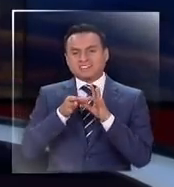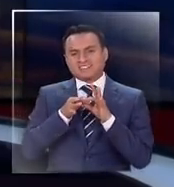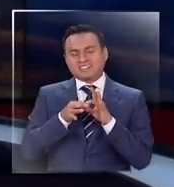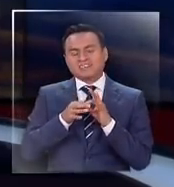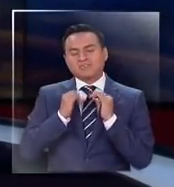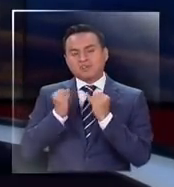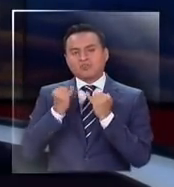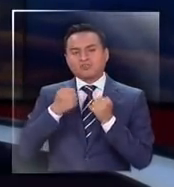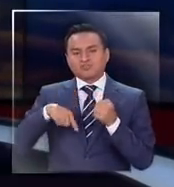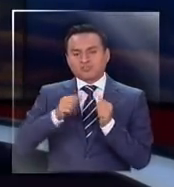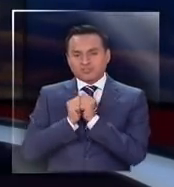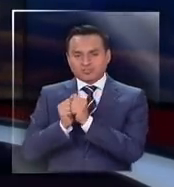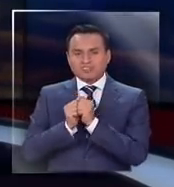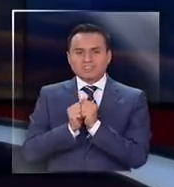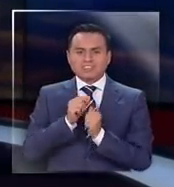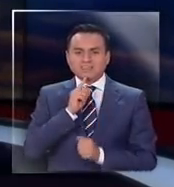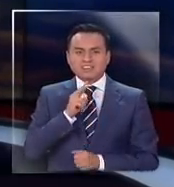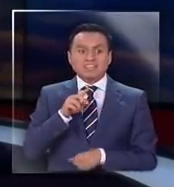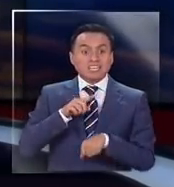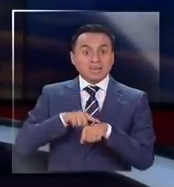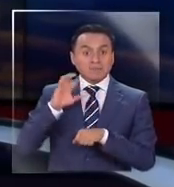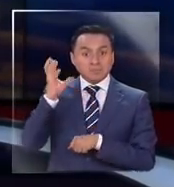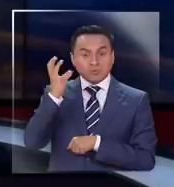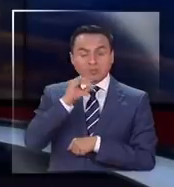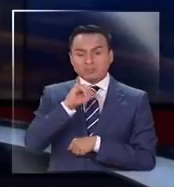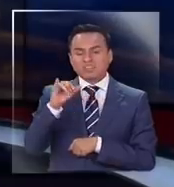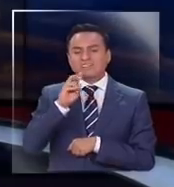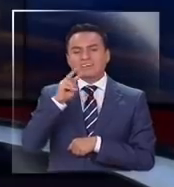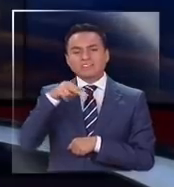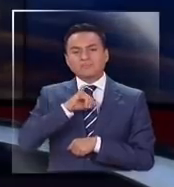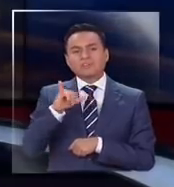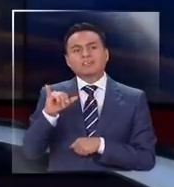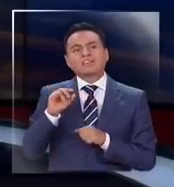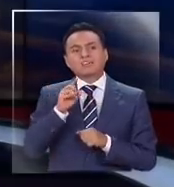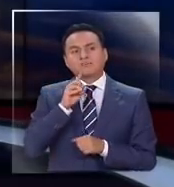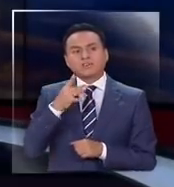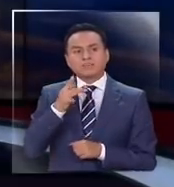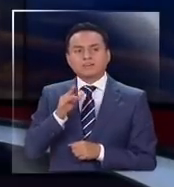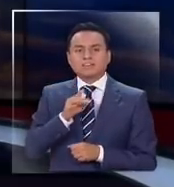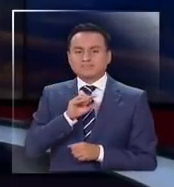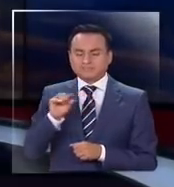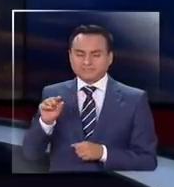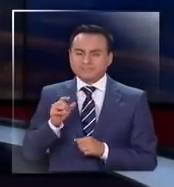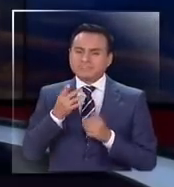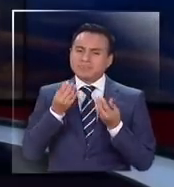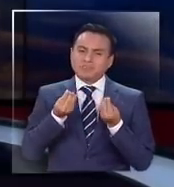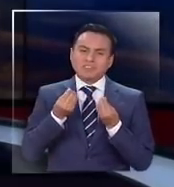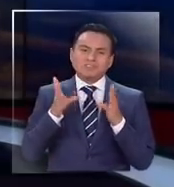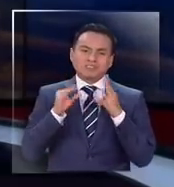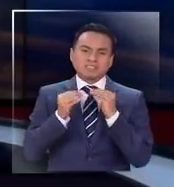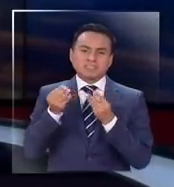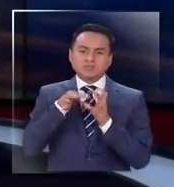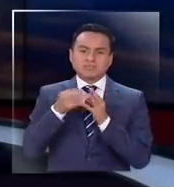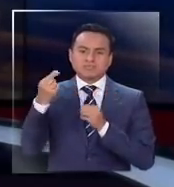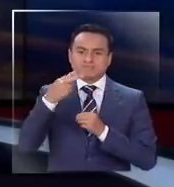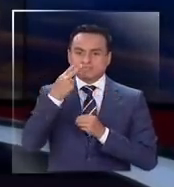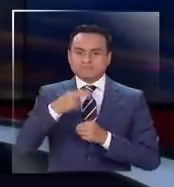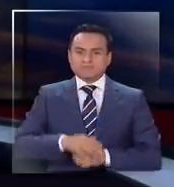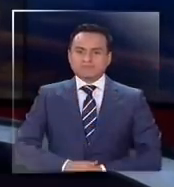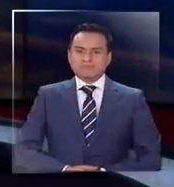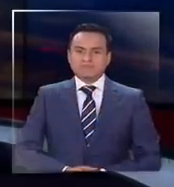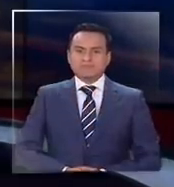haberse informado junto a nosotros. TV Tiempo, eso es lo que viene ahora en TVN. Luego Dime Quién Fue y Ertugrul. Muy buenas noches, gracias por venir.